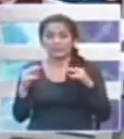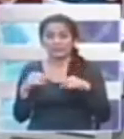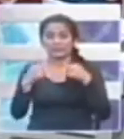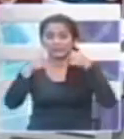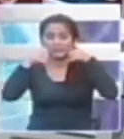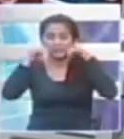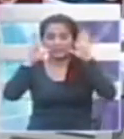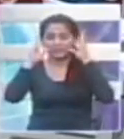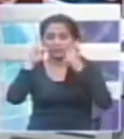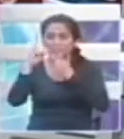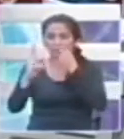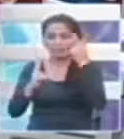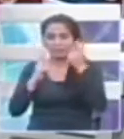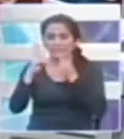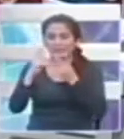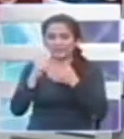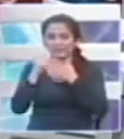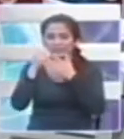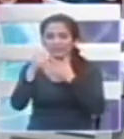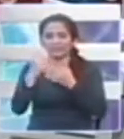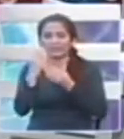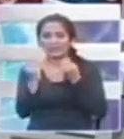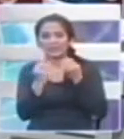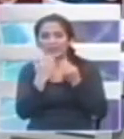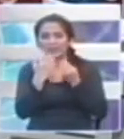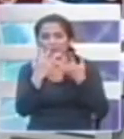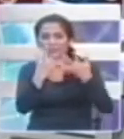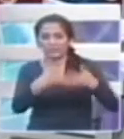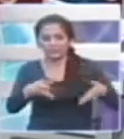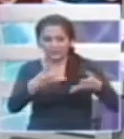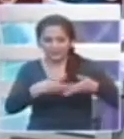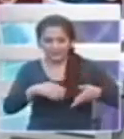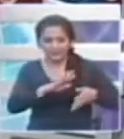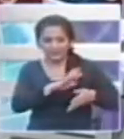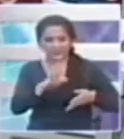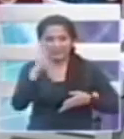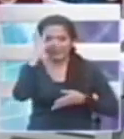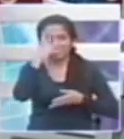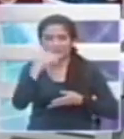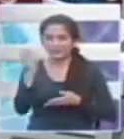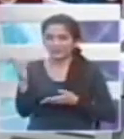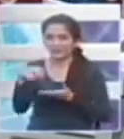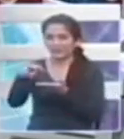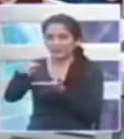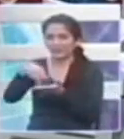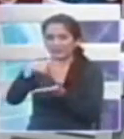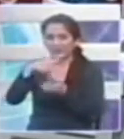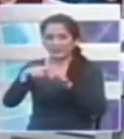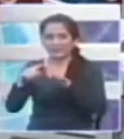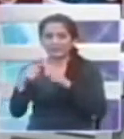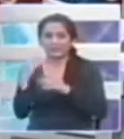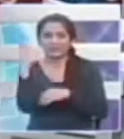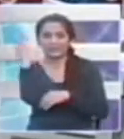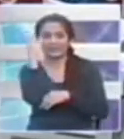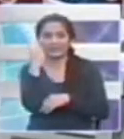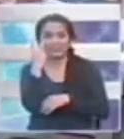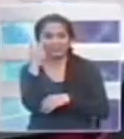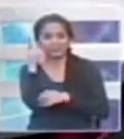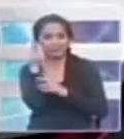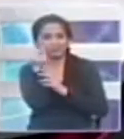amigas con un interesante pesebre y un show de baile. Bailan muy bien. Telerama fue parte de este recorrido. Vamos